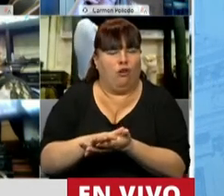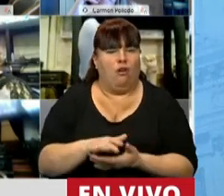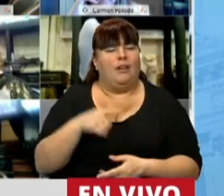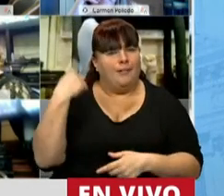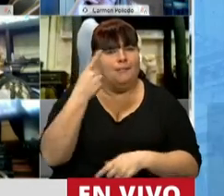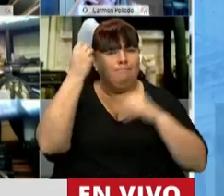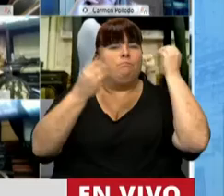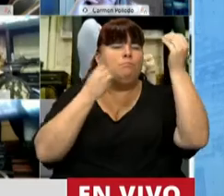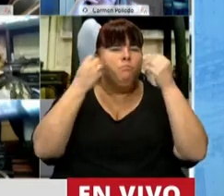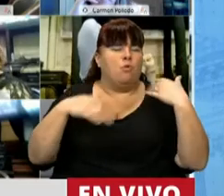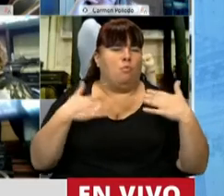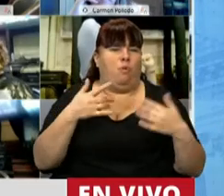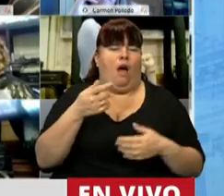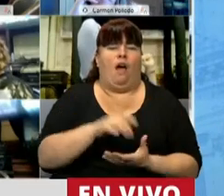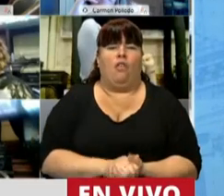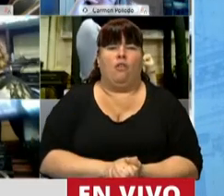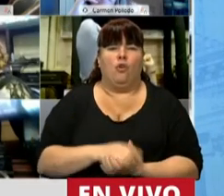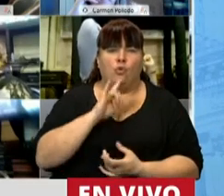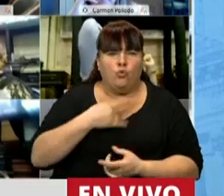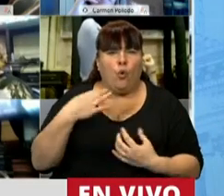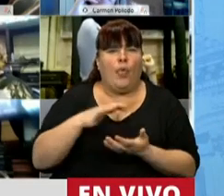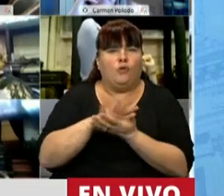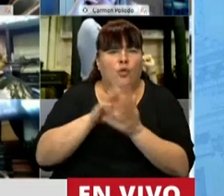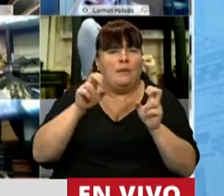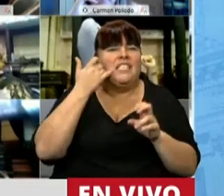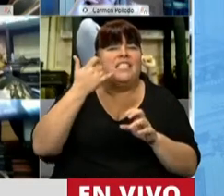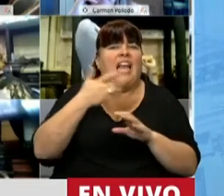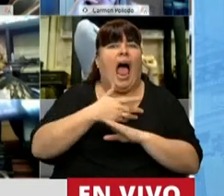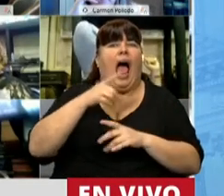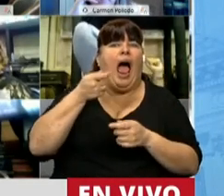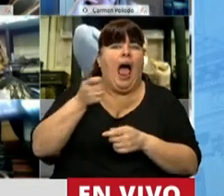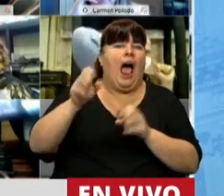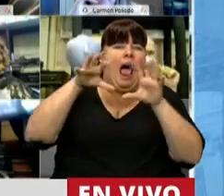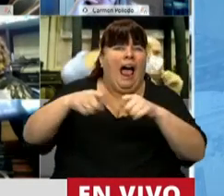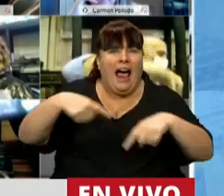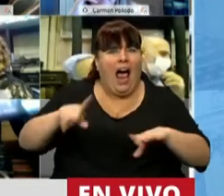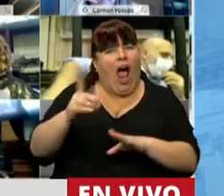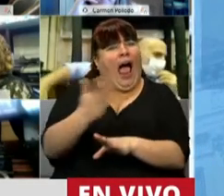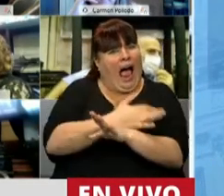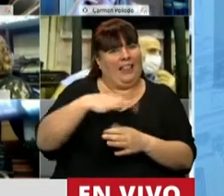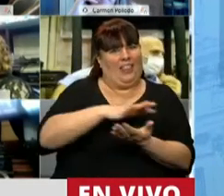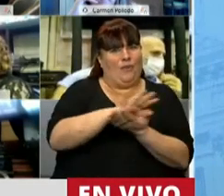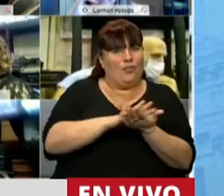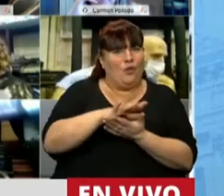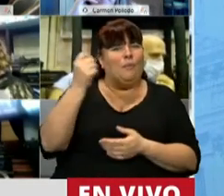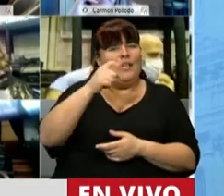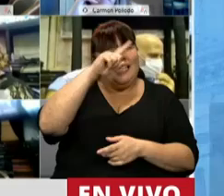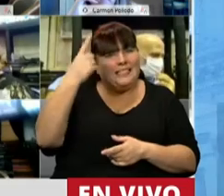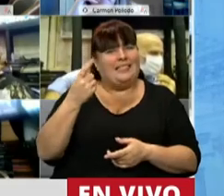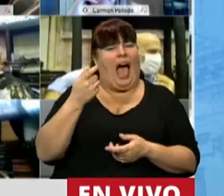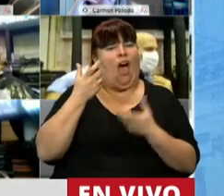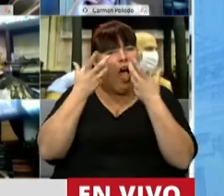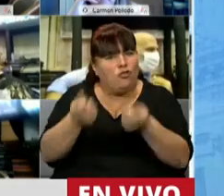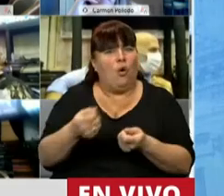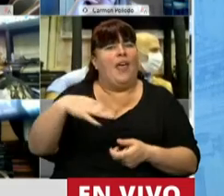es preocupante que tengamos que ocuparnos de los temas cuando ya se ha efectuado un delito. Creo que es importante que el Estado esté